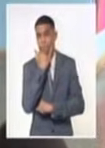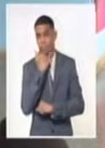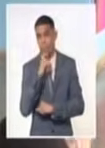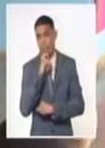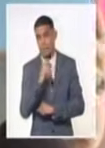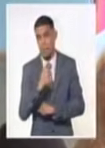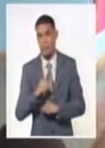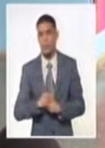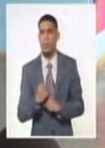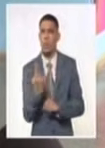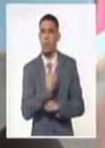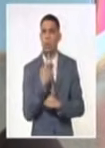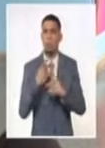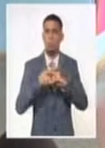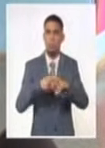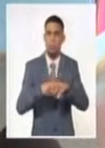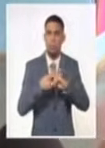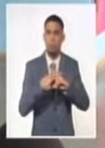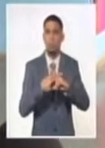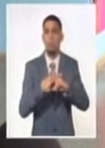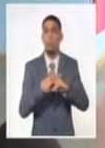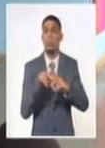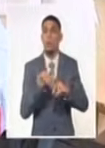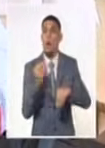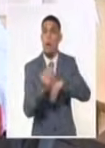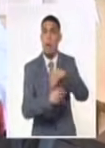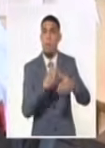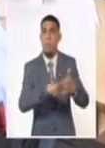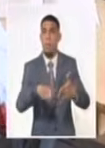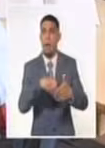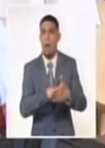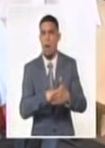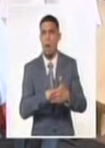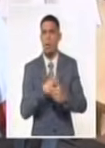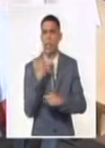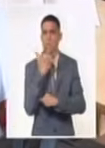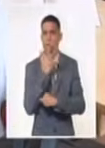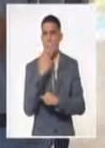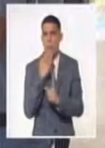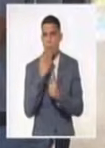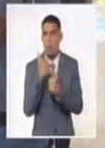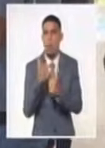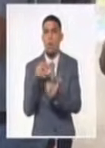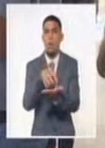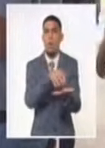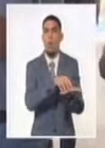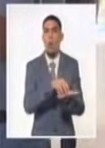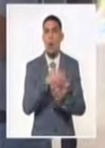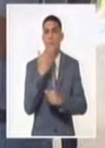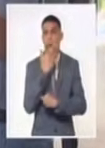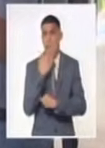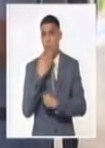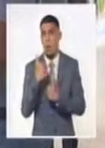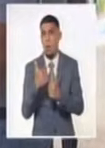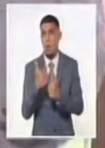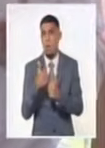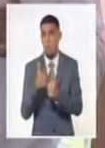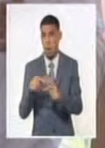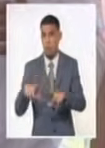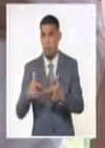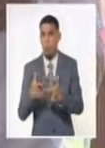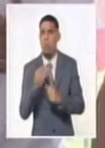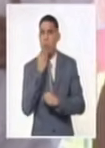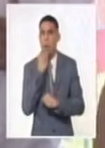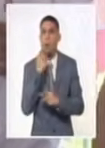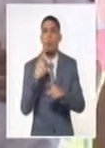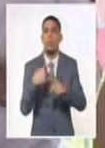modelando variantes, trasladando experiencias de un lugar a otro, mejorando las que se están implementando. Seguimos convocando a lo mismo, a que todas las familias se sumen, a que estén pensando de conjunto con